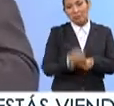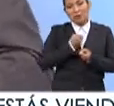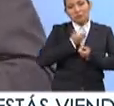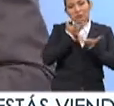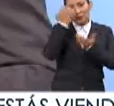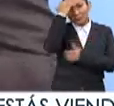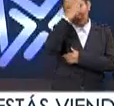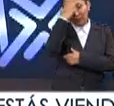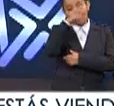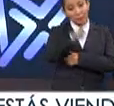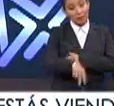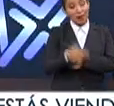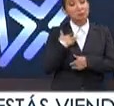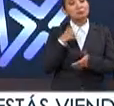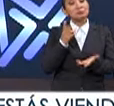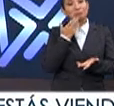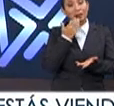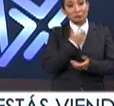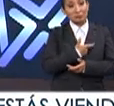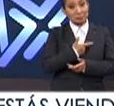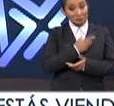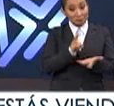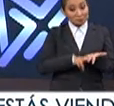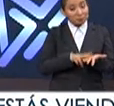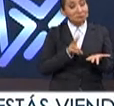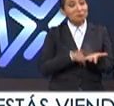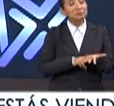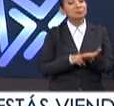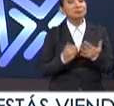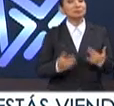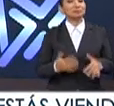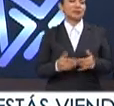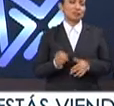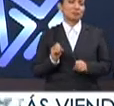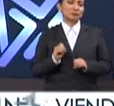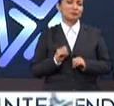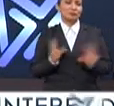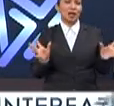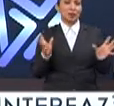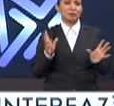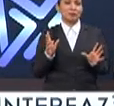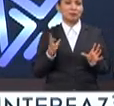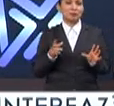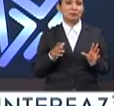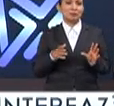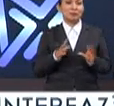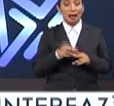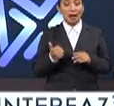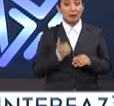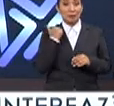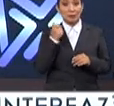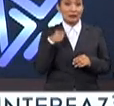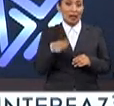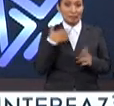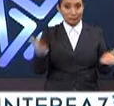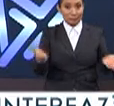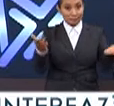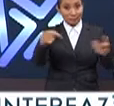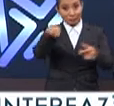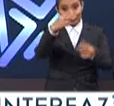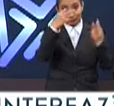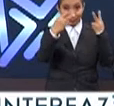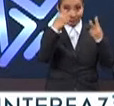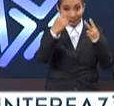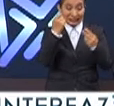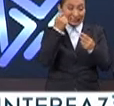esta experiencia sin duda alguna muy grata como dice rica y por supuesto que vale la pena aprovechar y que se animen quien nos